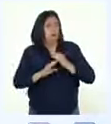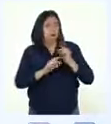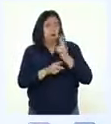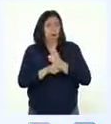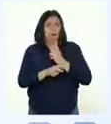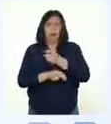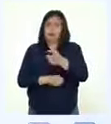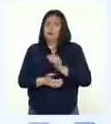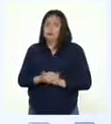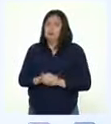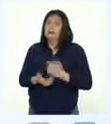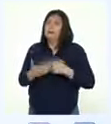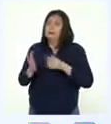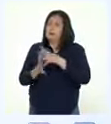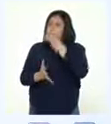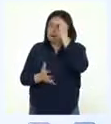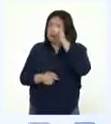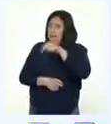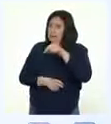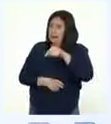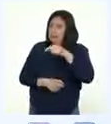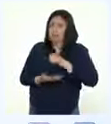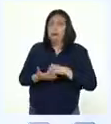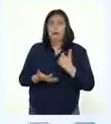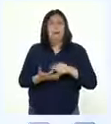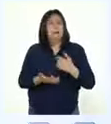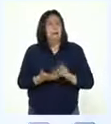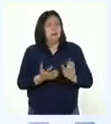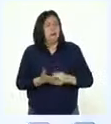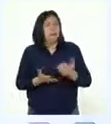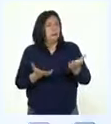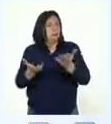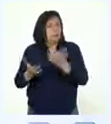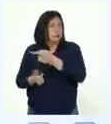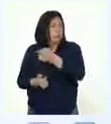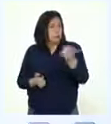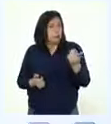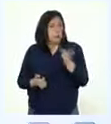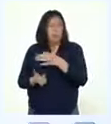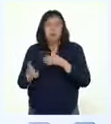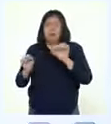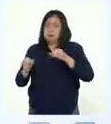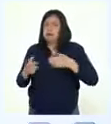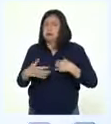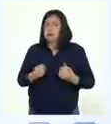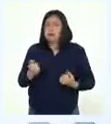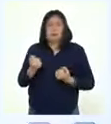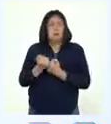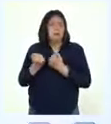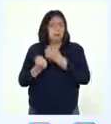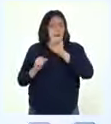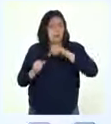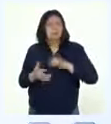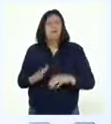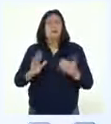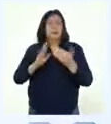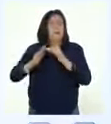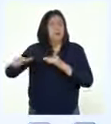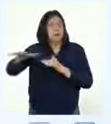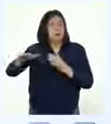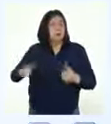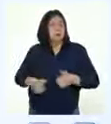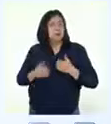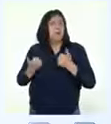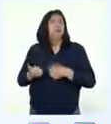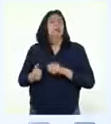medidas. Precisamente para aprender sobre esto e invitarlos a todas y todos ustedes a que también pongan su granito de arena para que la localidad donde